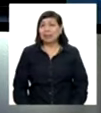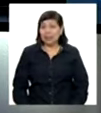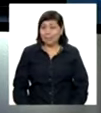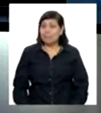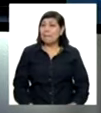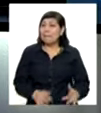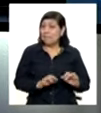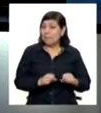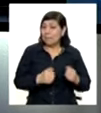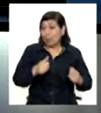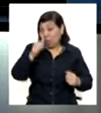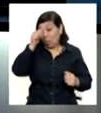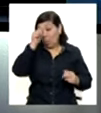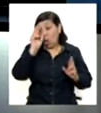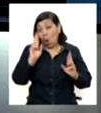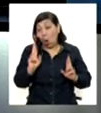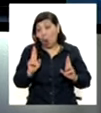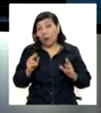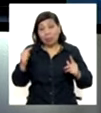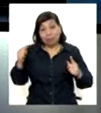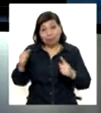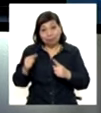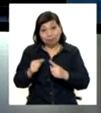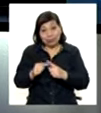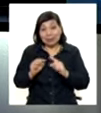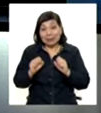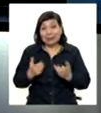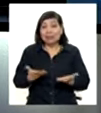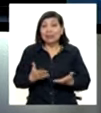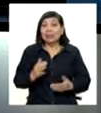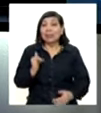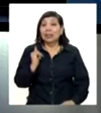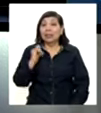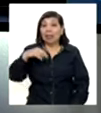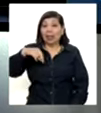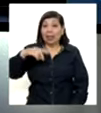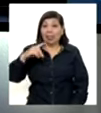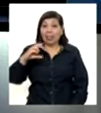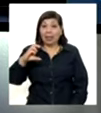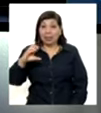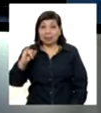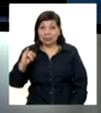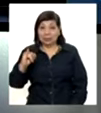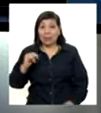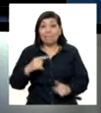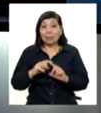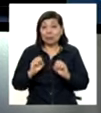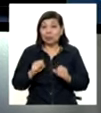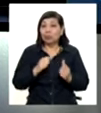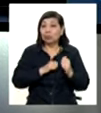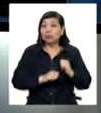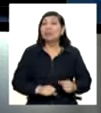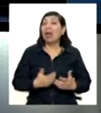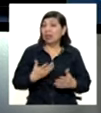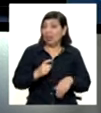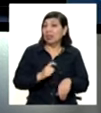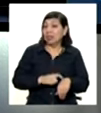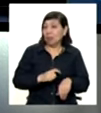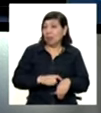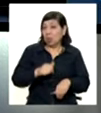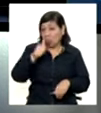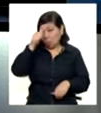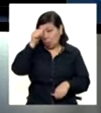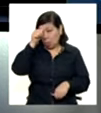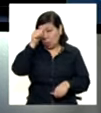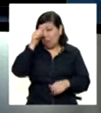forestales. Esperemos que el domingo se cumpla la meta y que prontamente también INDECI pueda trasladar hasta las zonas afectadas, ¿no? Hay tiempo, ¿no? El domingo hasta